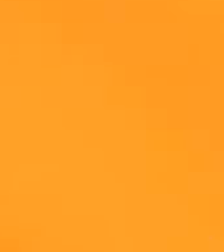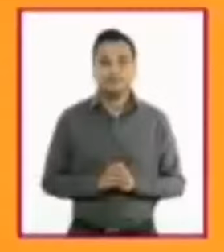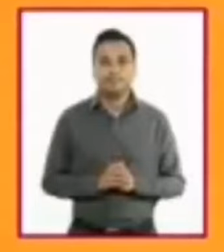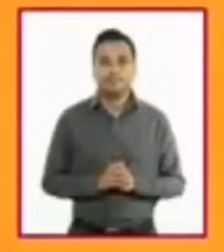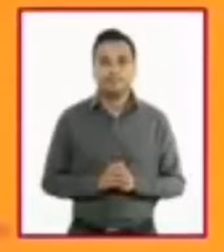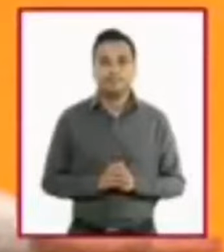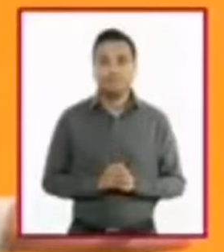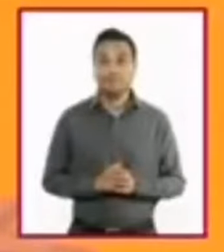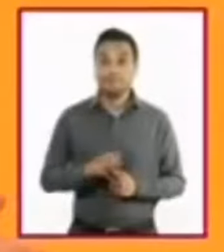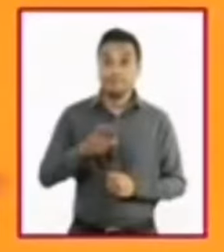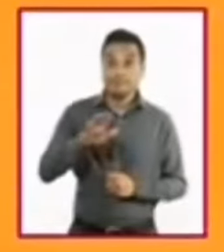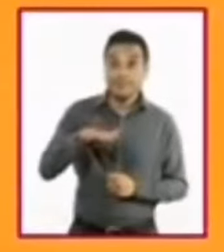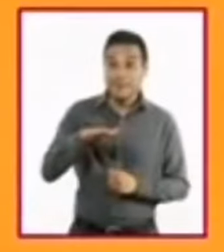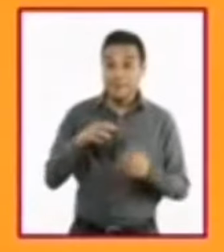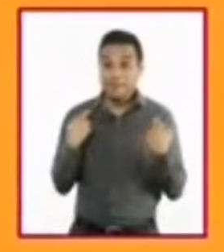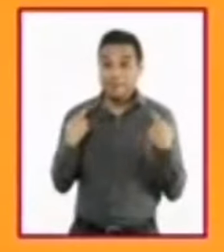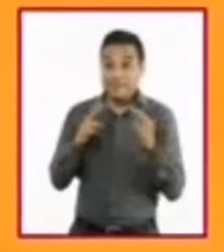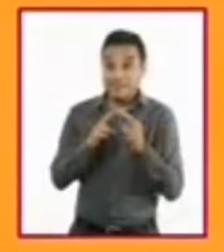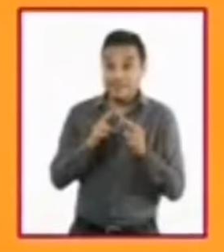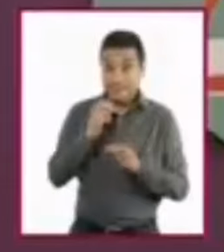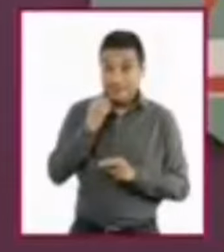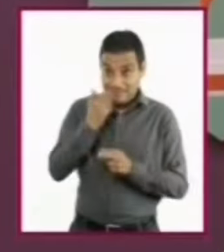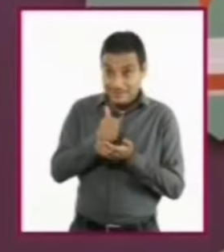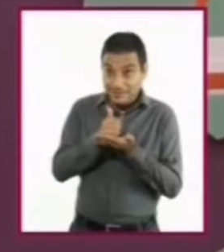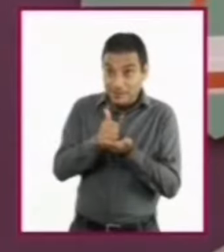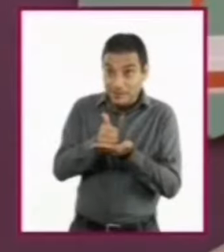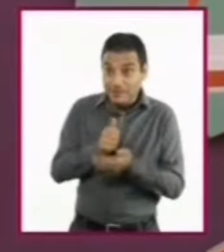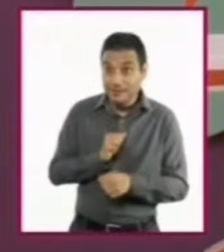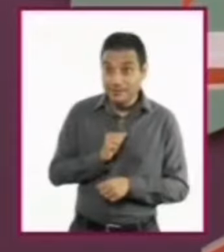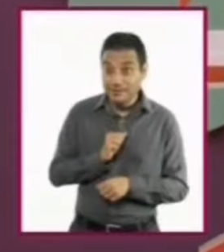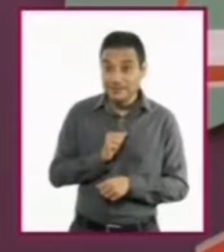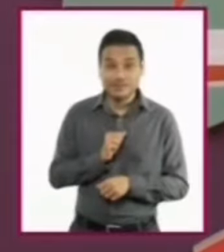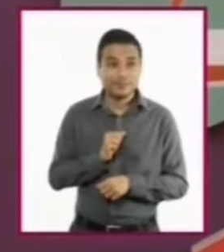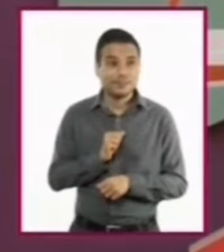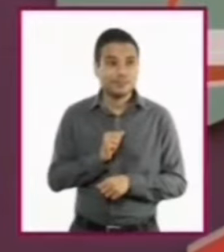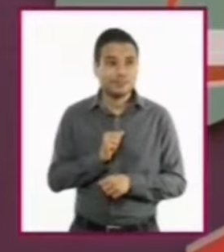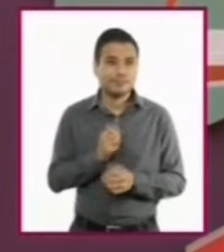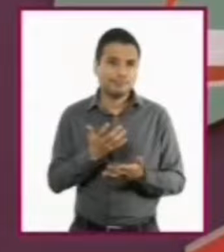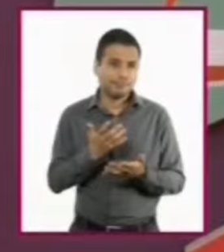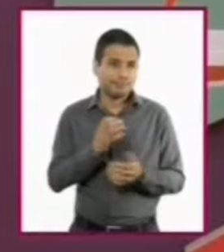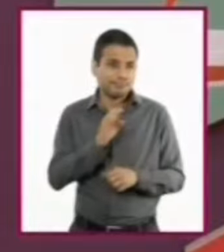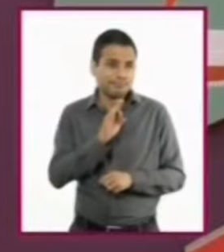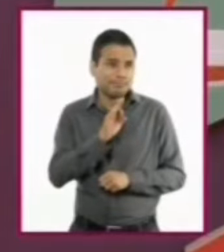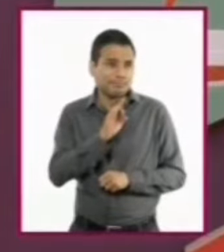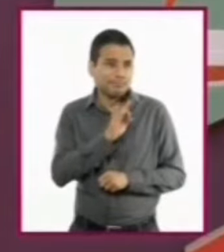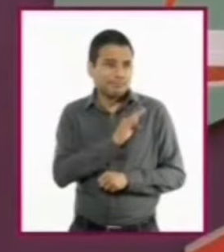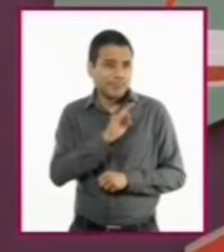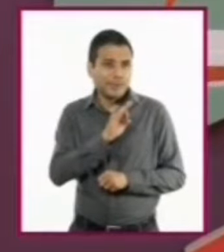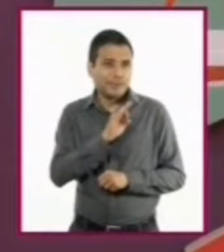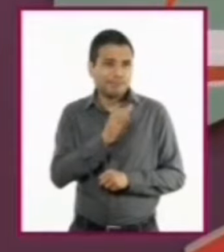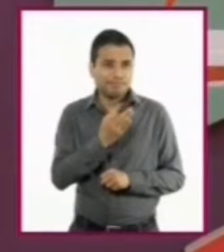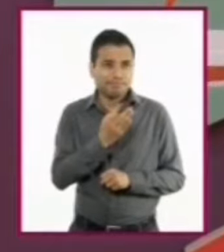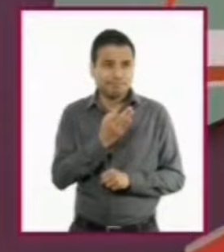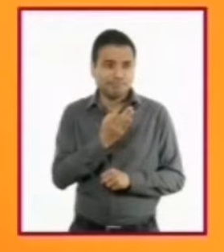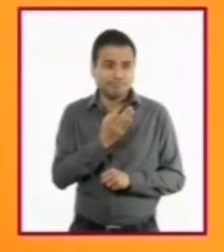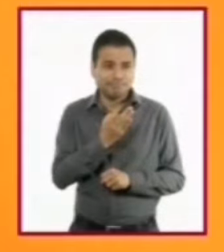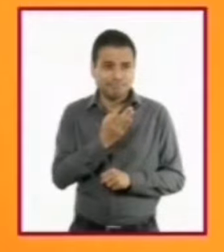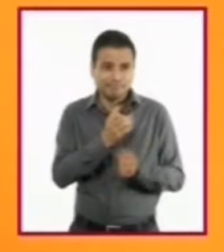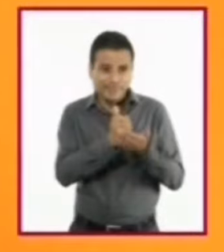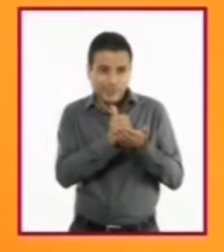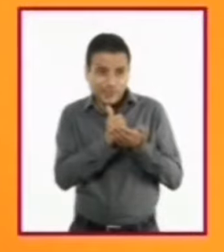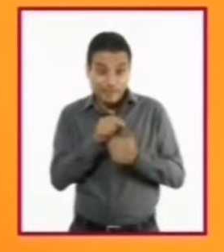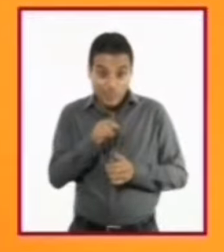Maestra Melissa, ¿le gustaría que le ayudara con su rompecabezas? Podría ser un rompecabezas, maestro, pero en realidad se trata